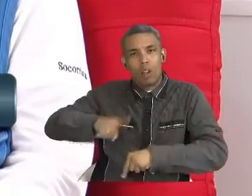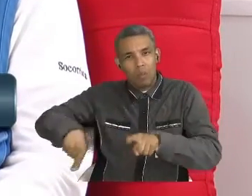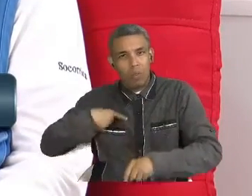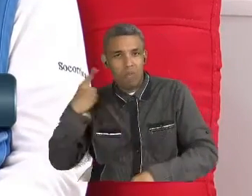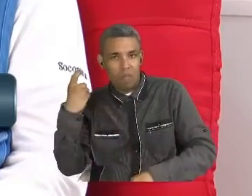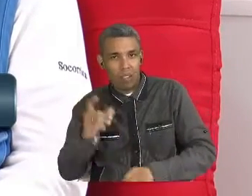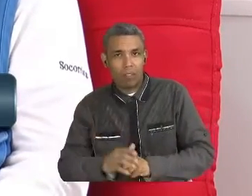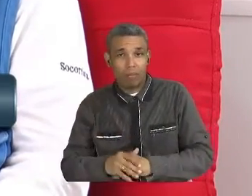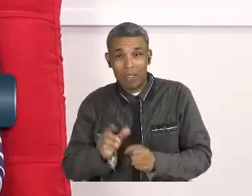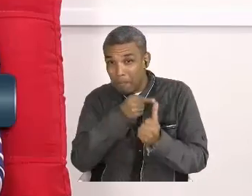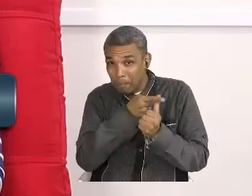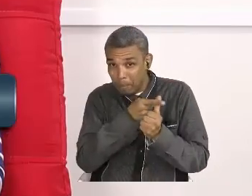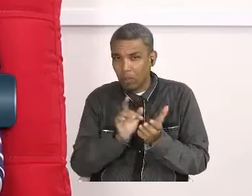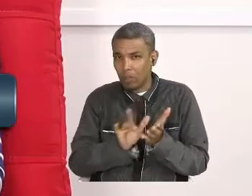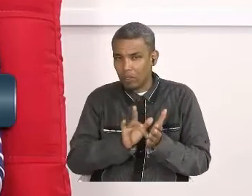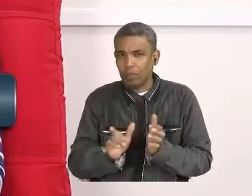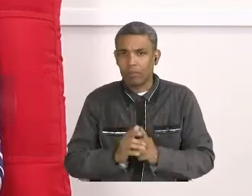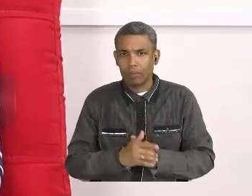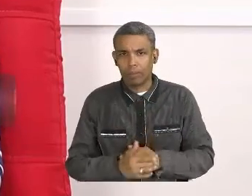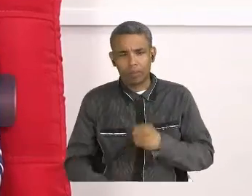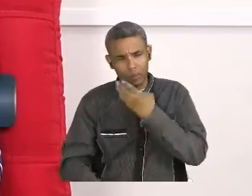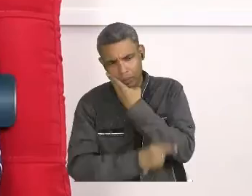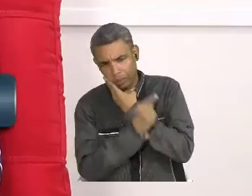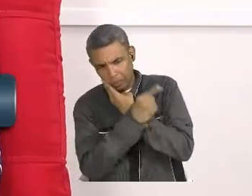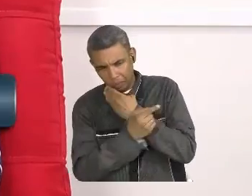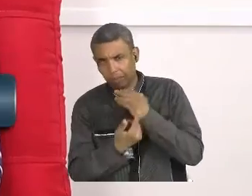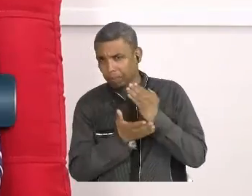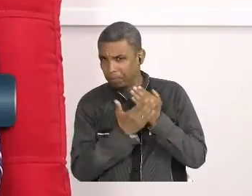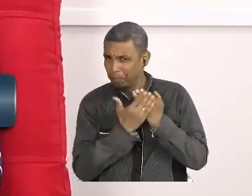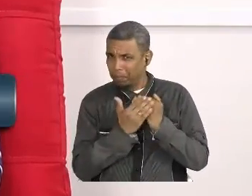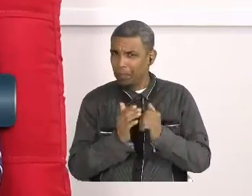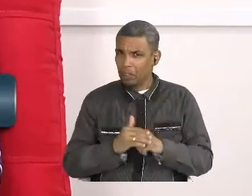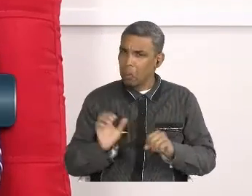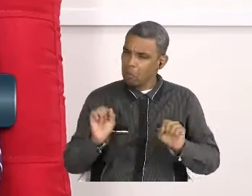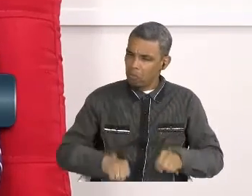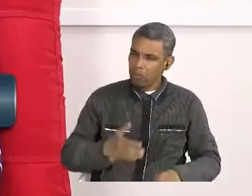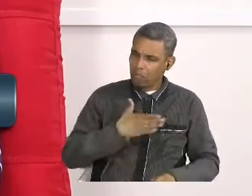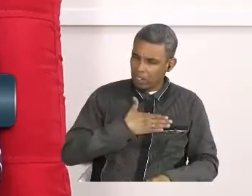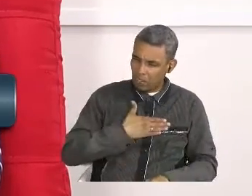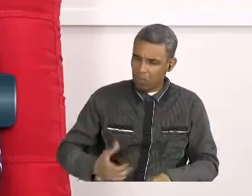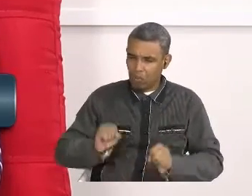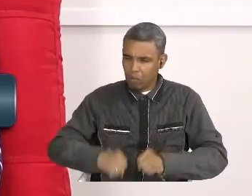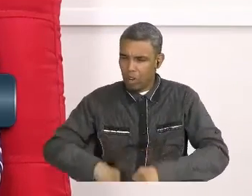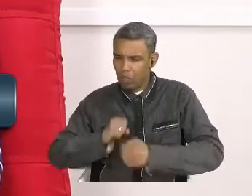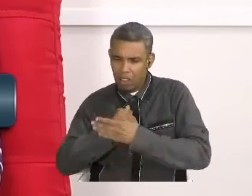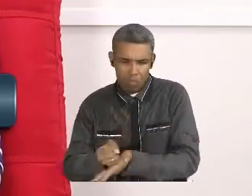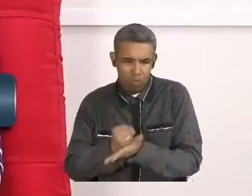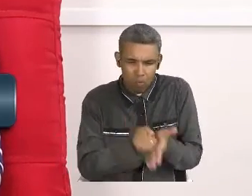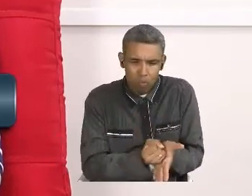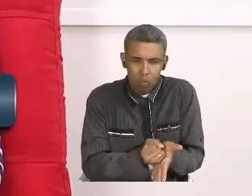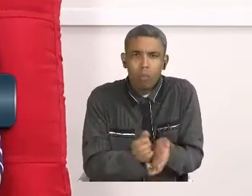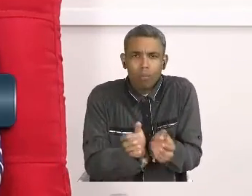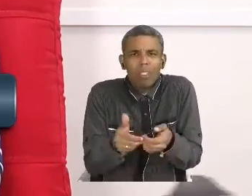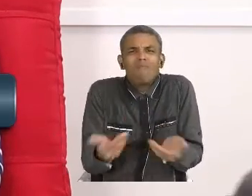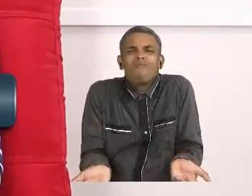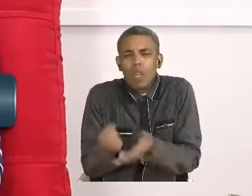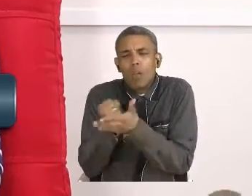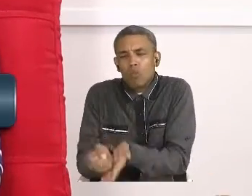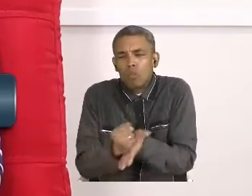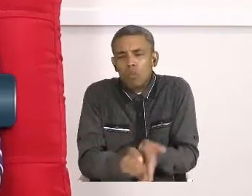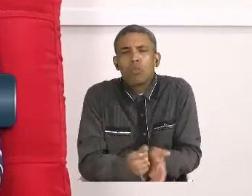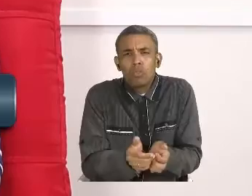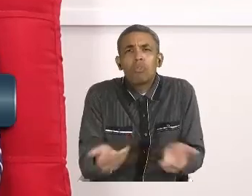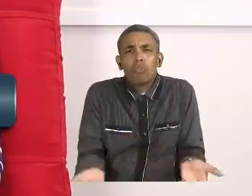han categorizado por algunos kits, porque a veces la gente dice, bueno, yo puedo ayudar y no sabe con qué elementos, sobre todo los